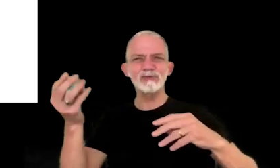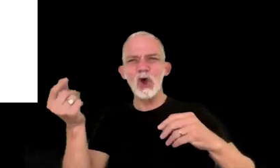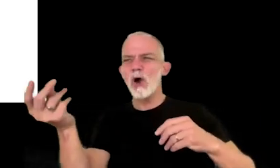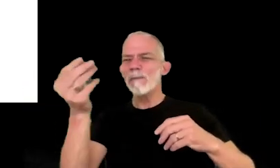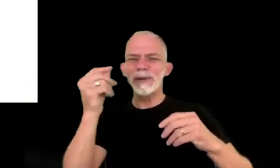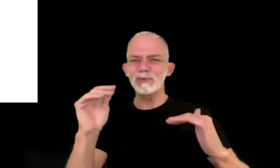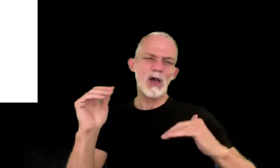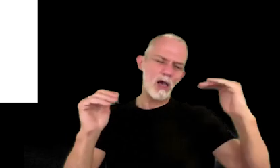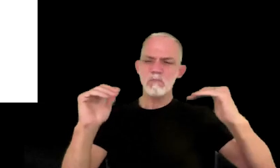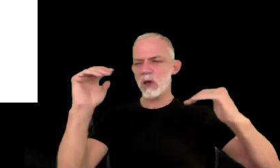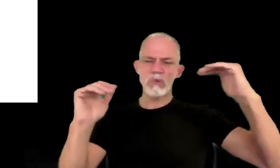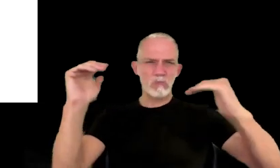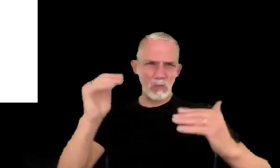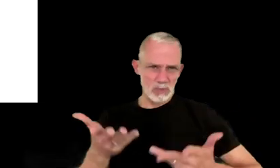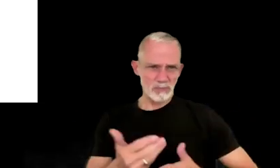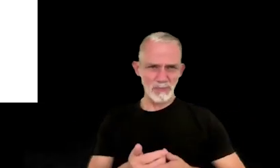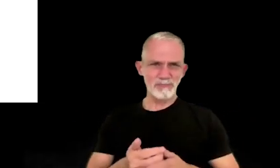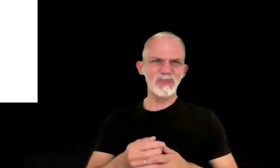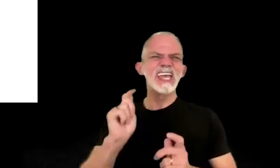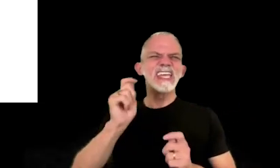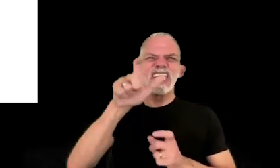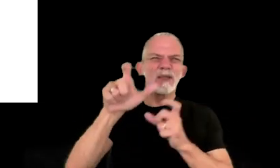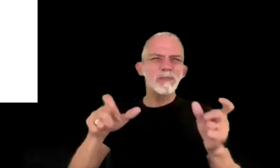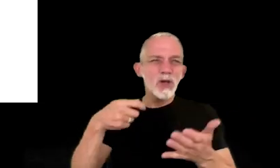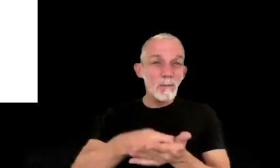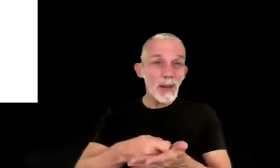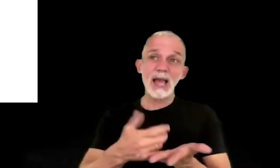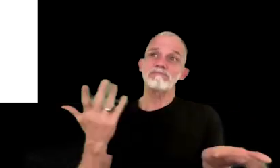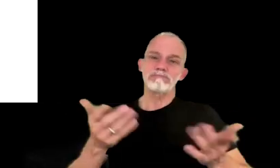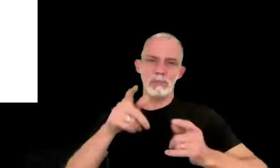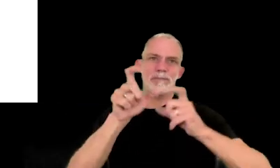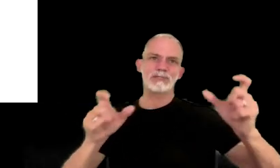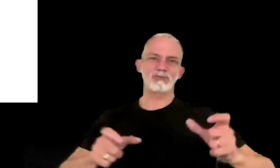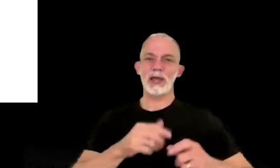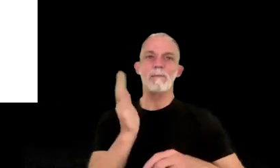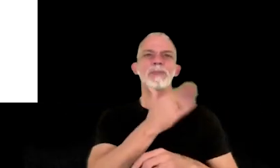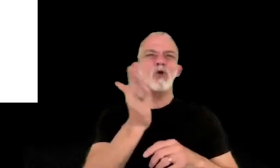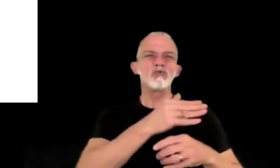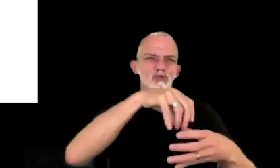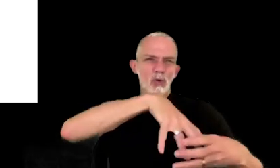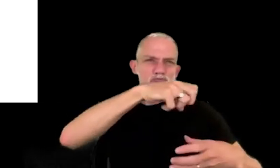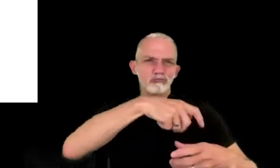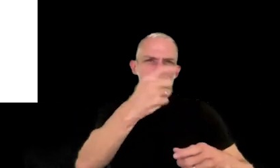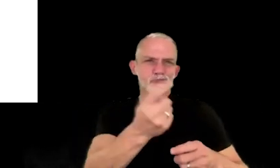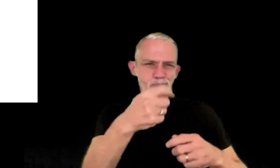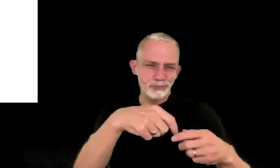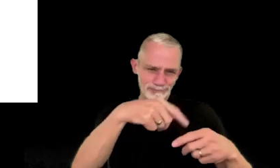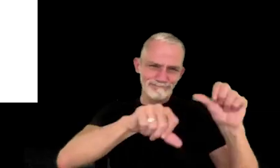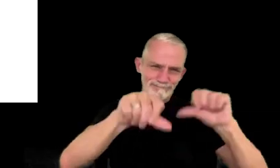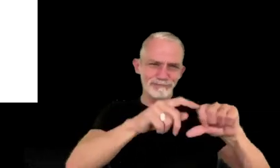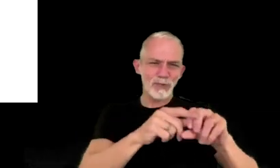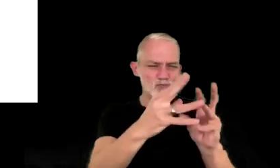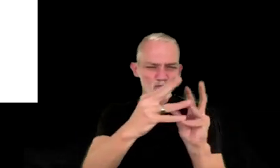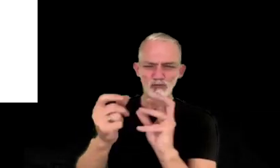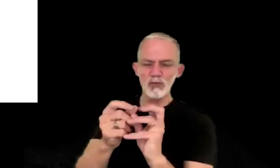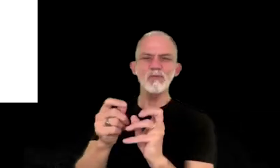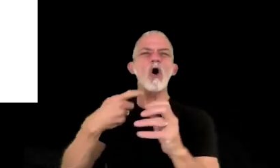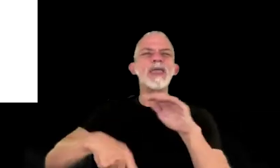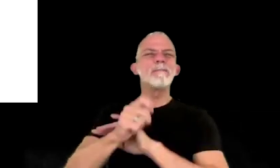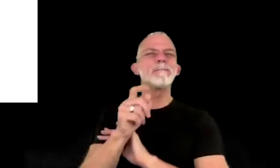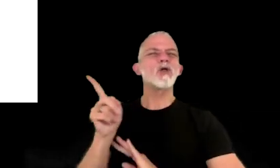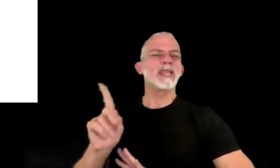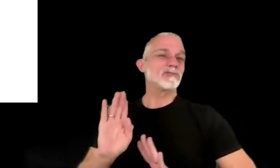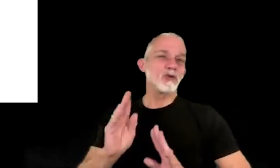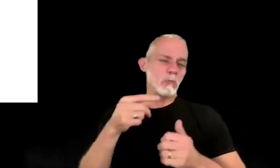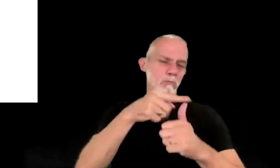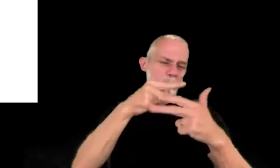los sujetos pasivos de este impuesto al dióxido de carbono? Aquellos que realizan la producción del mismo, el refinado o la importación definitiva. ¿Está